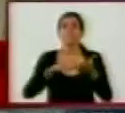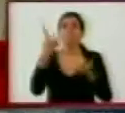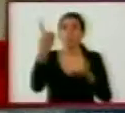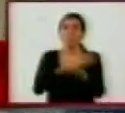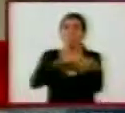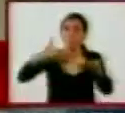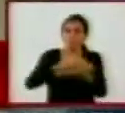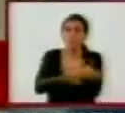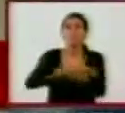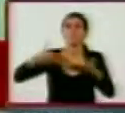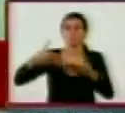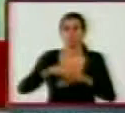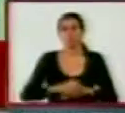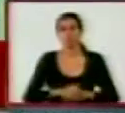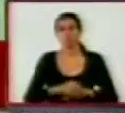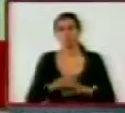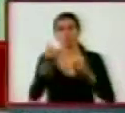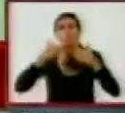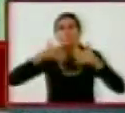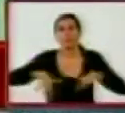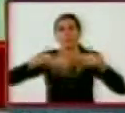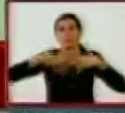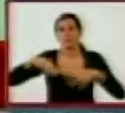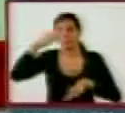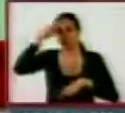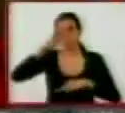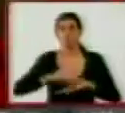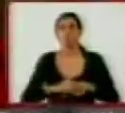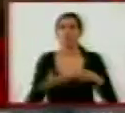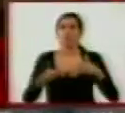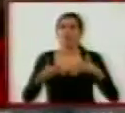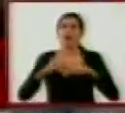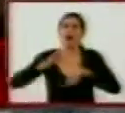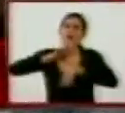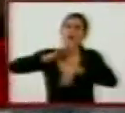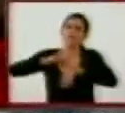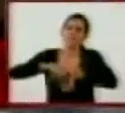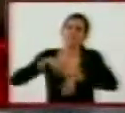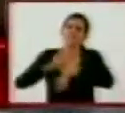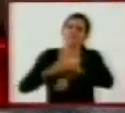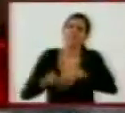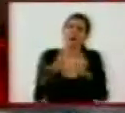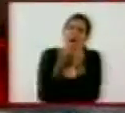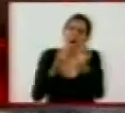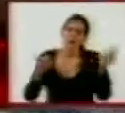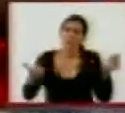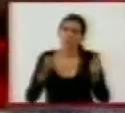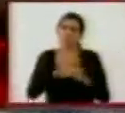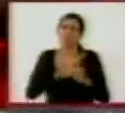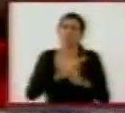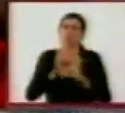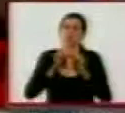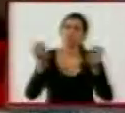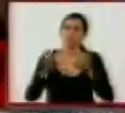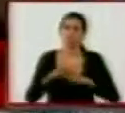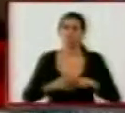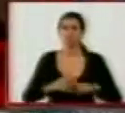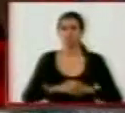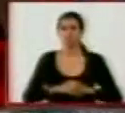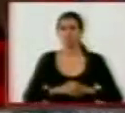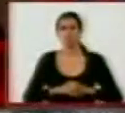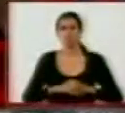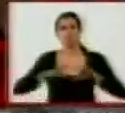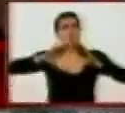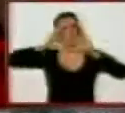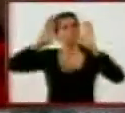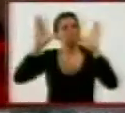atraso tecnológico y social al que es sometido la población de Cuba. Es una demostración más de que la comunidad internacional, de